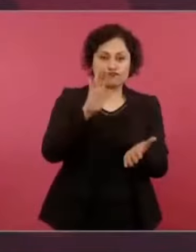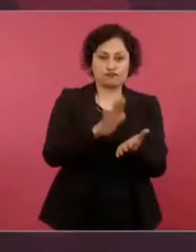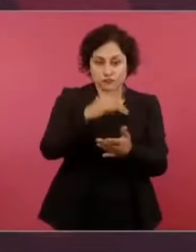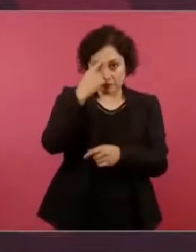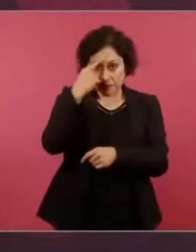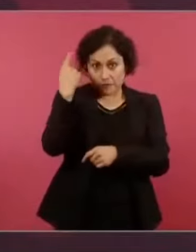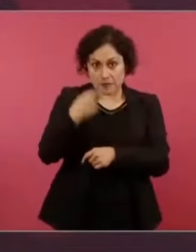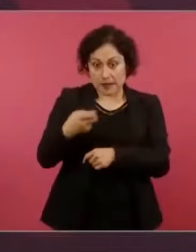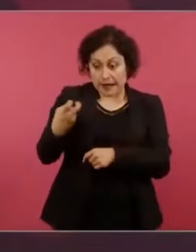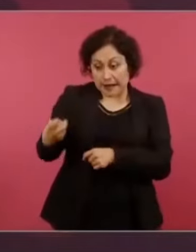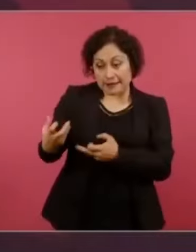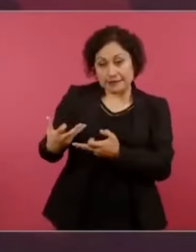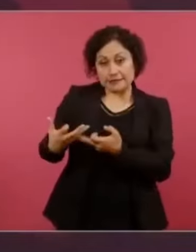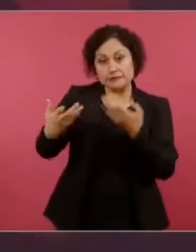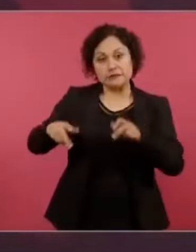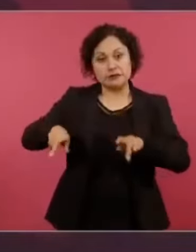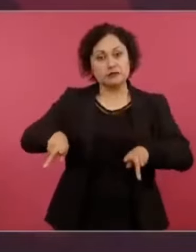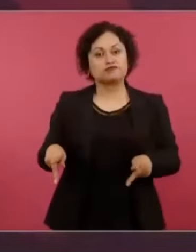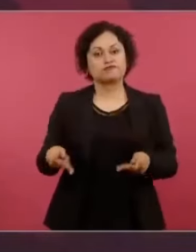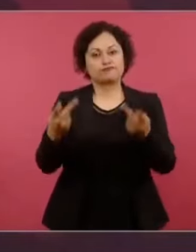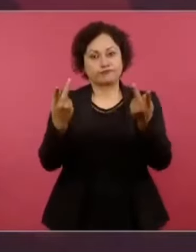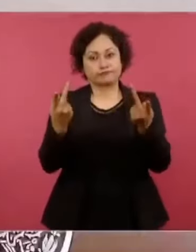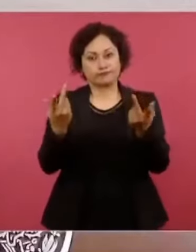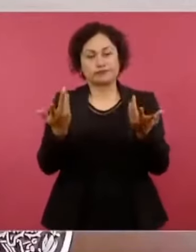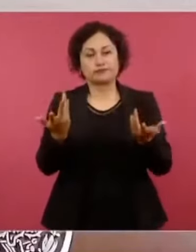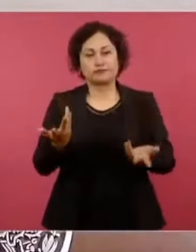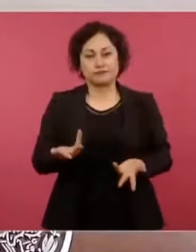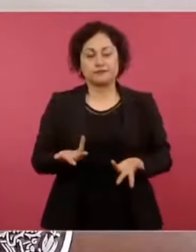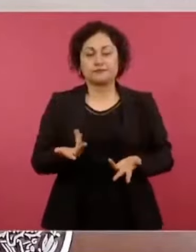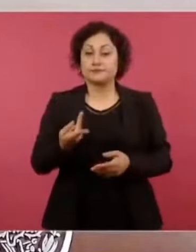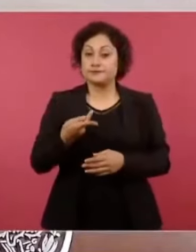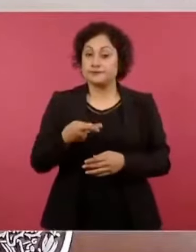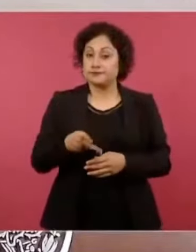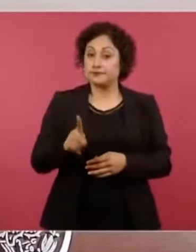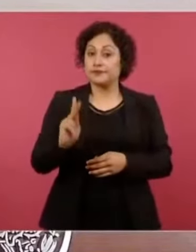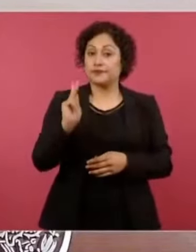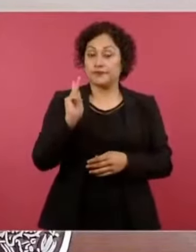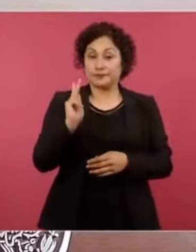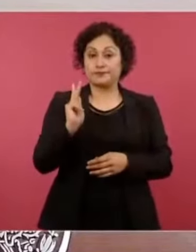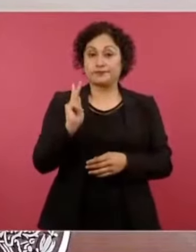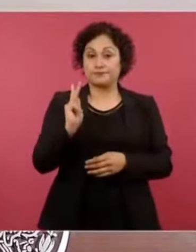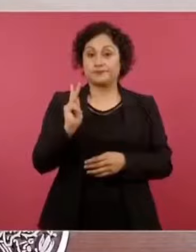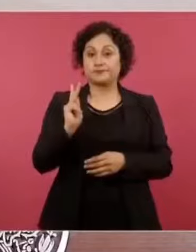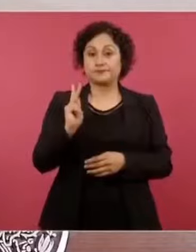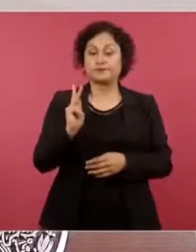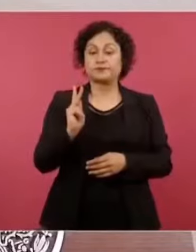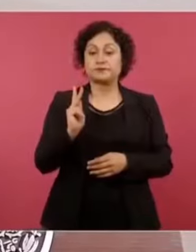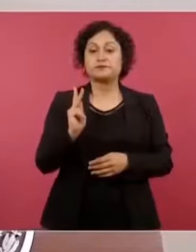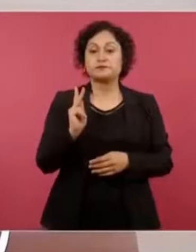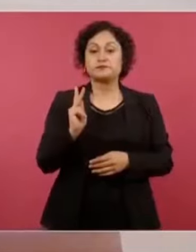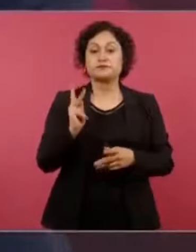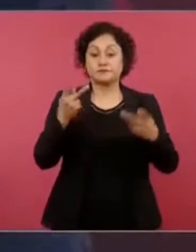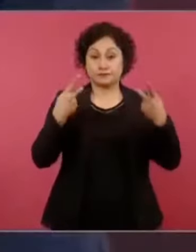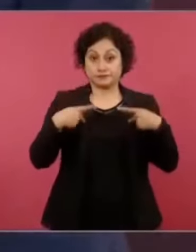Sin embargo, los campesinos